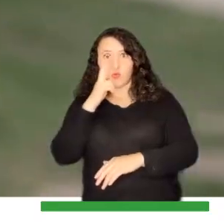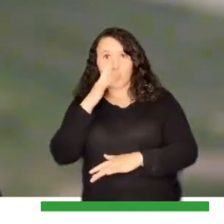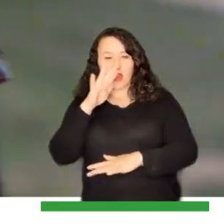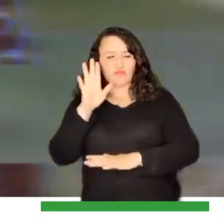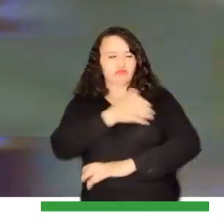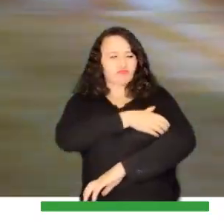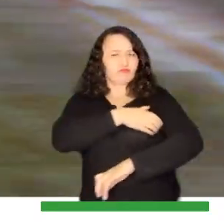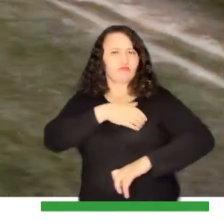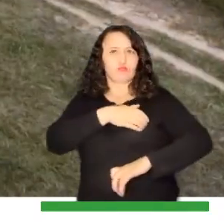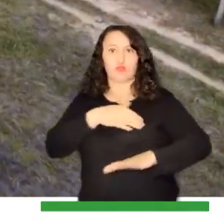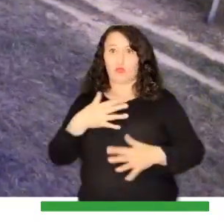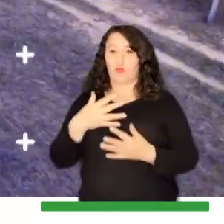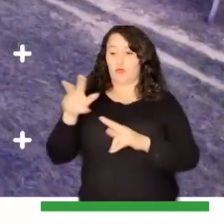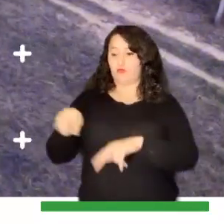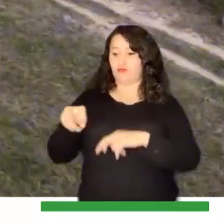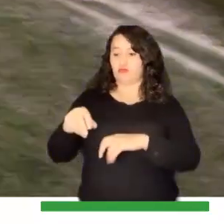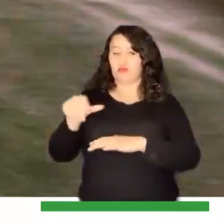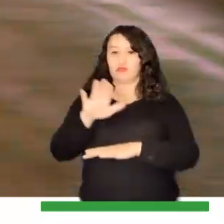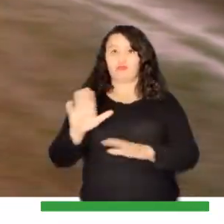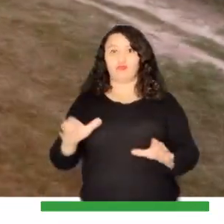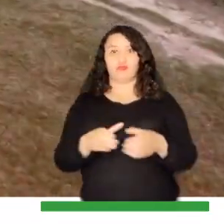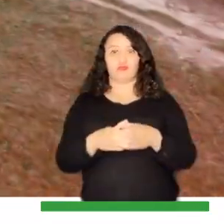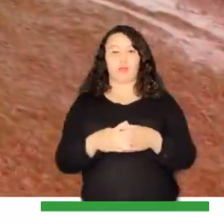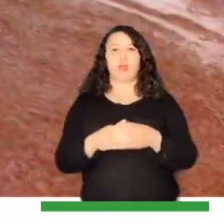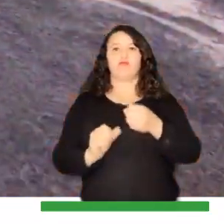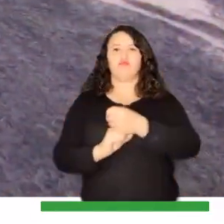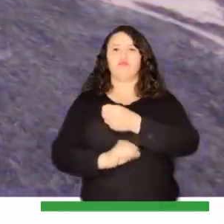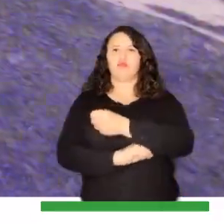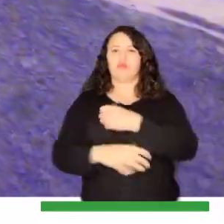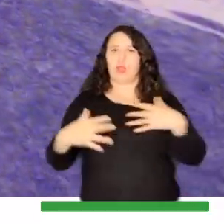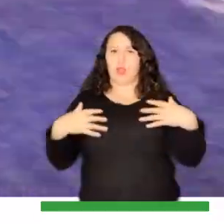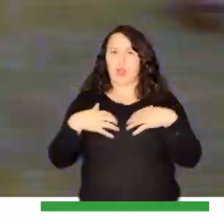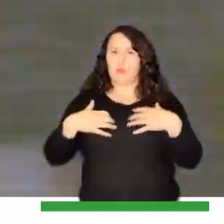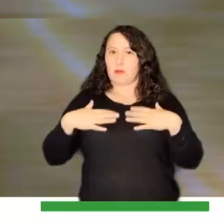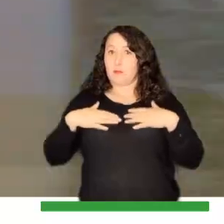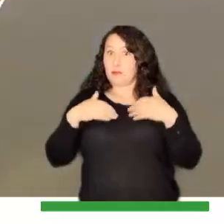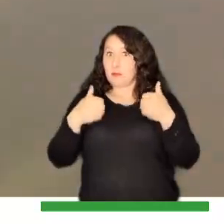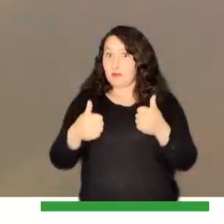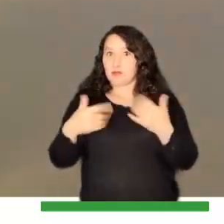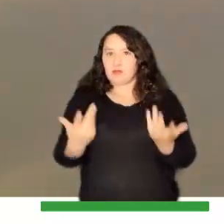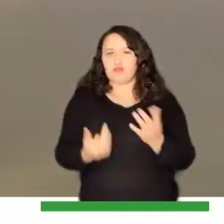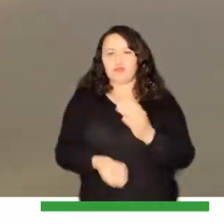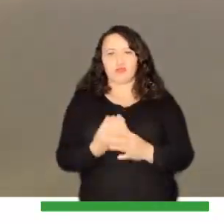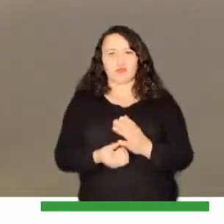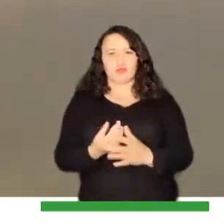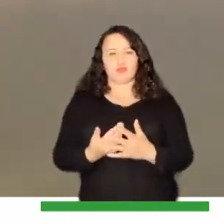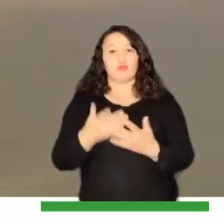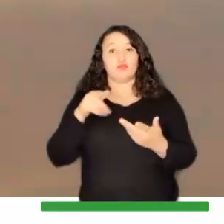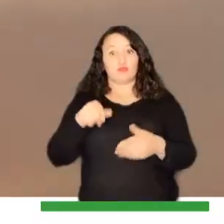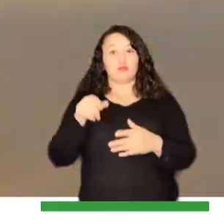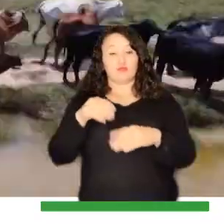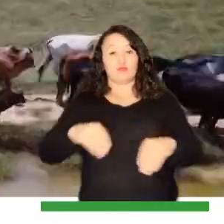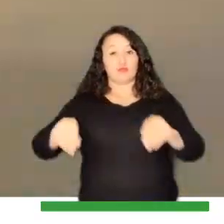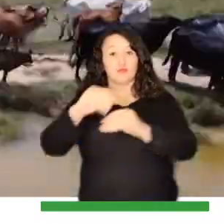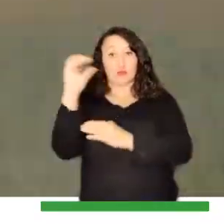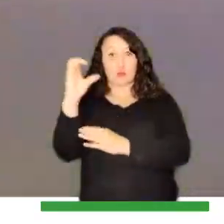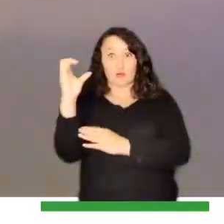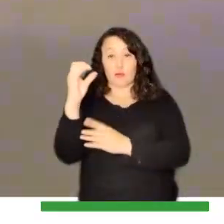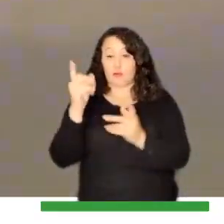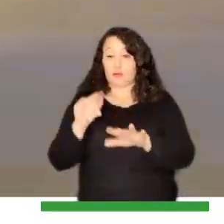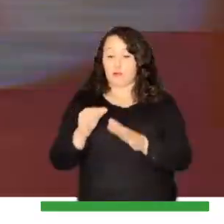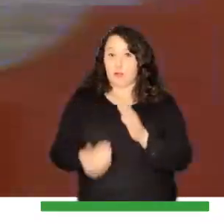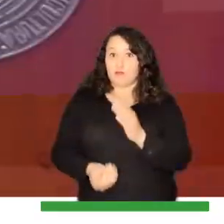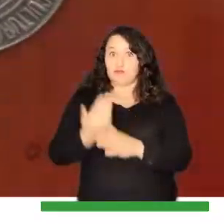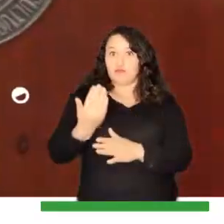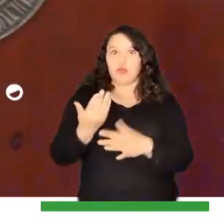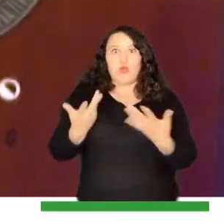mujeres rurales en el sector agropecuario, fortalecer el bienestar animal para asegurar la vida digna de los animales de producción en el territorio colombiano y